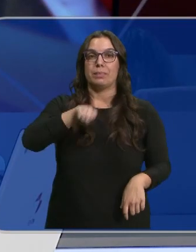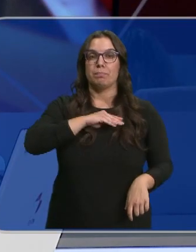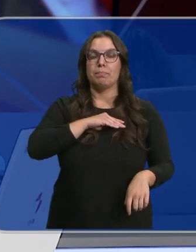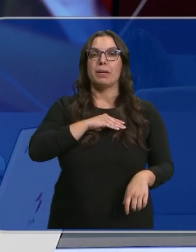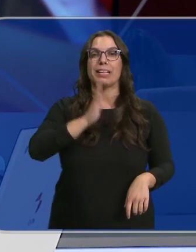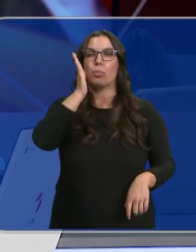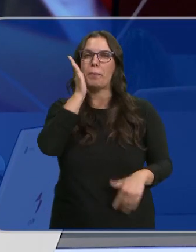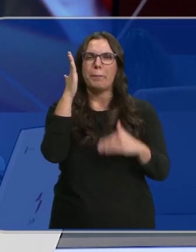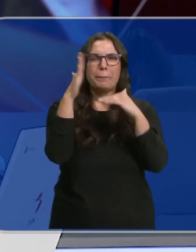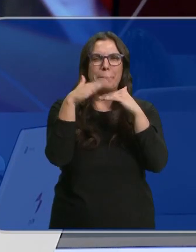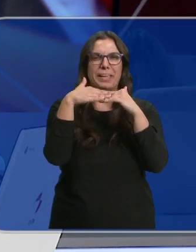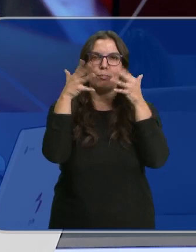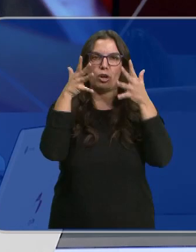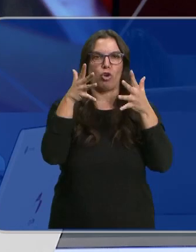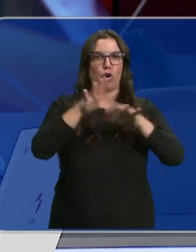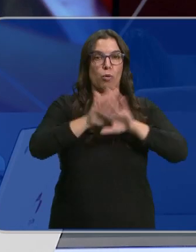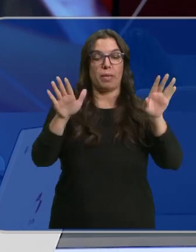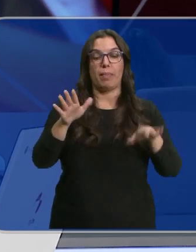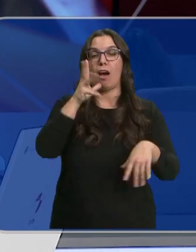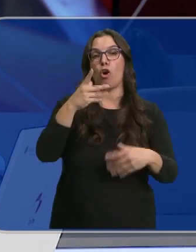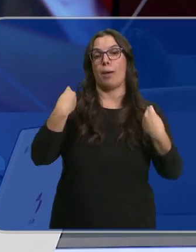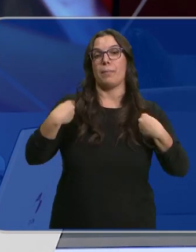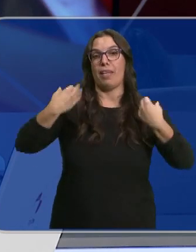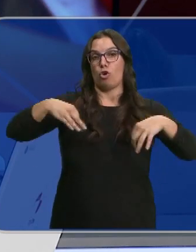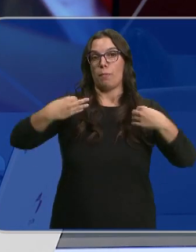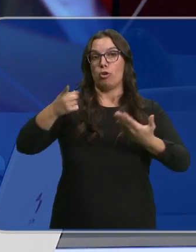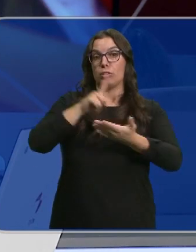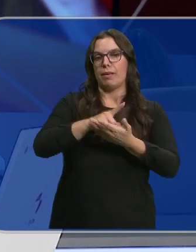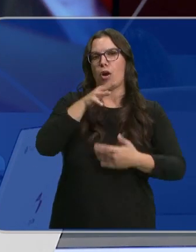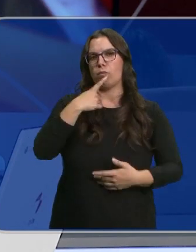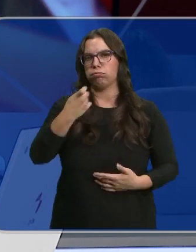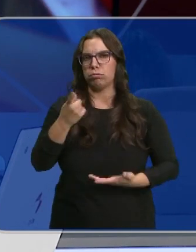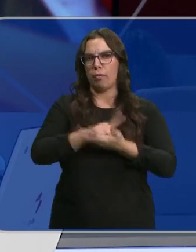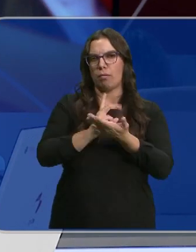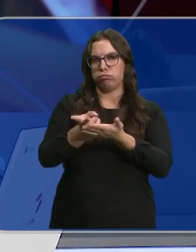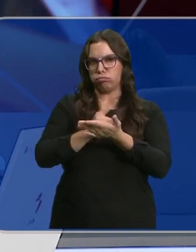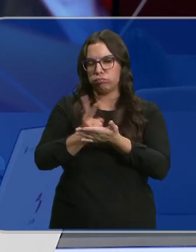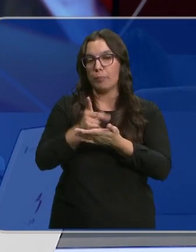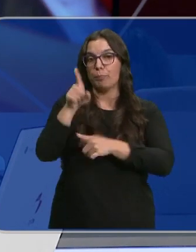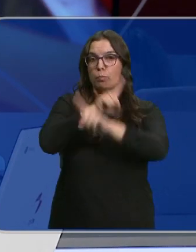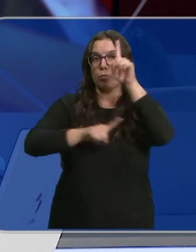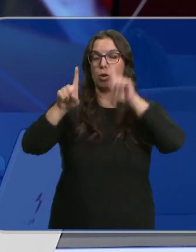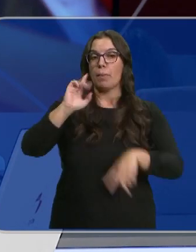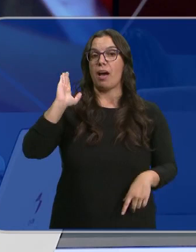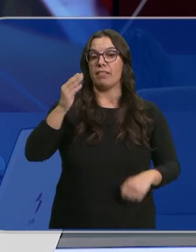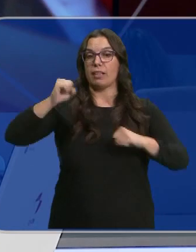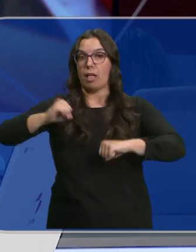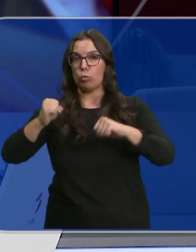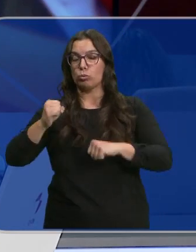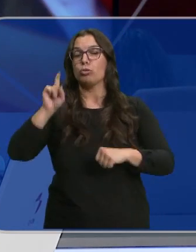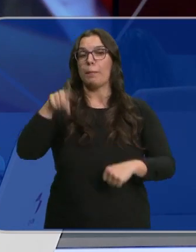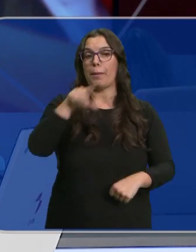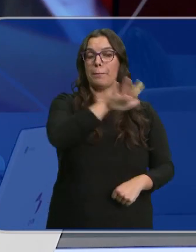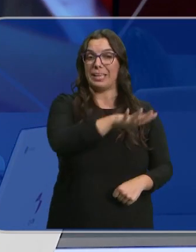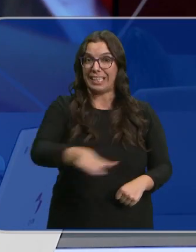el mínimo de horas recomendado y con la vuelta a la rutina a muchos les cuesta todavía más conciliar el sueño. Es un problema que no solo afecta a los mayores.